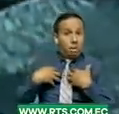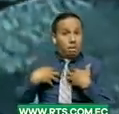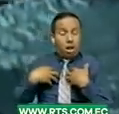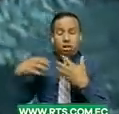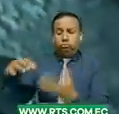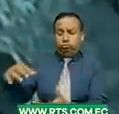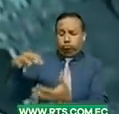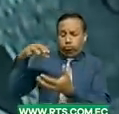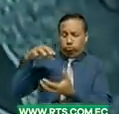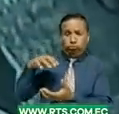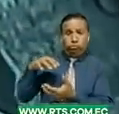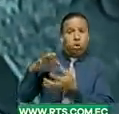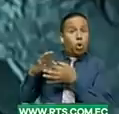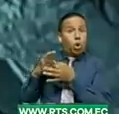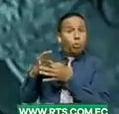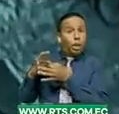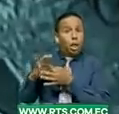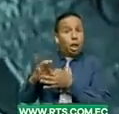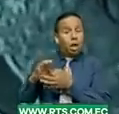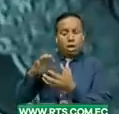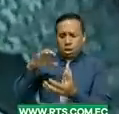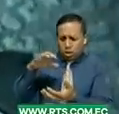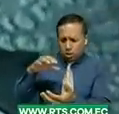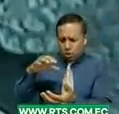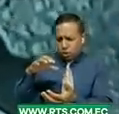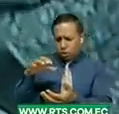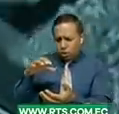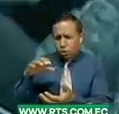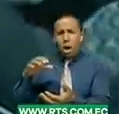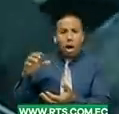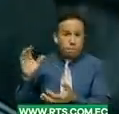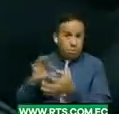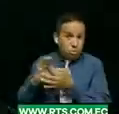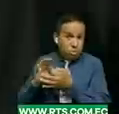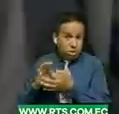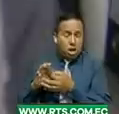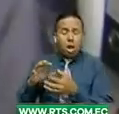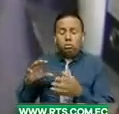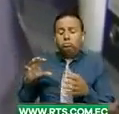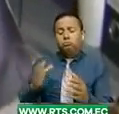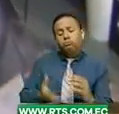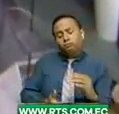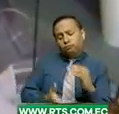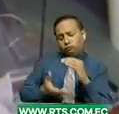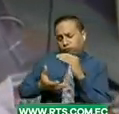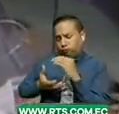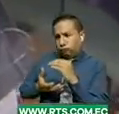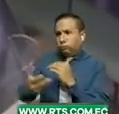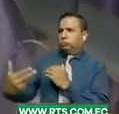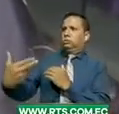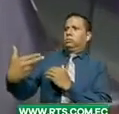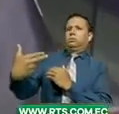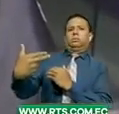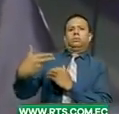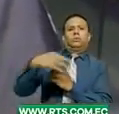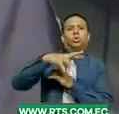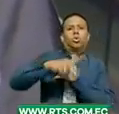mi compañera, como vio al gatito desesperado, lo cogió por miedo a que se salga porque la puerta estaba abierta. El total de lo robado ascendería a